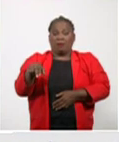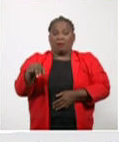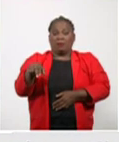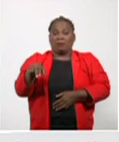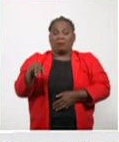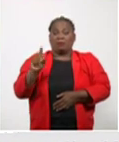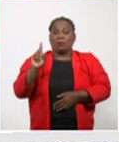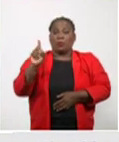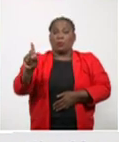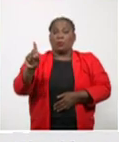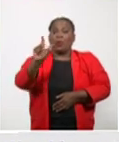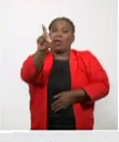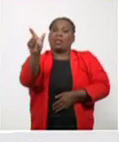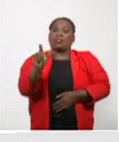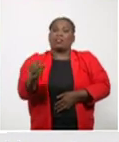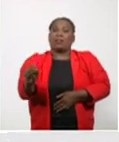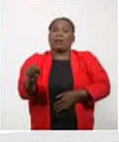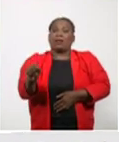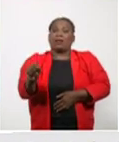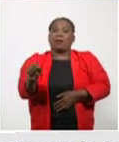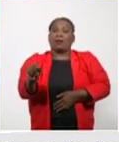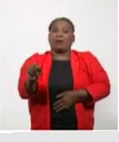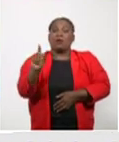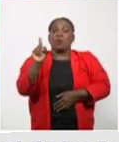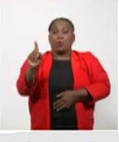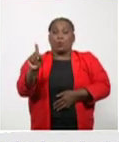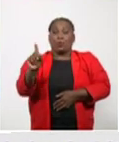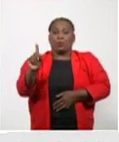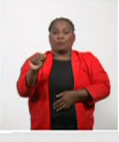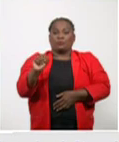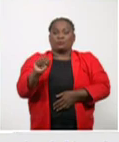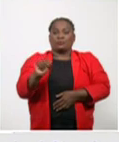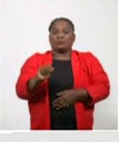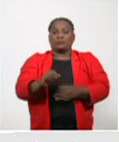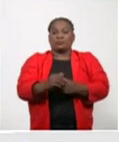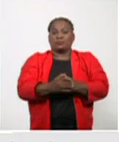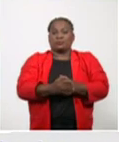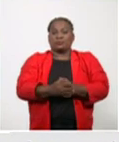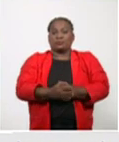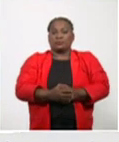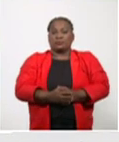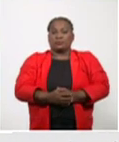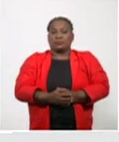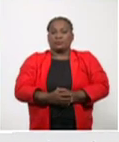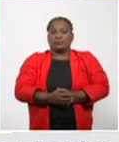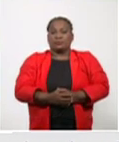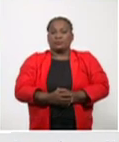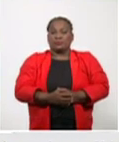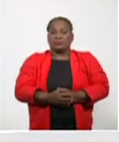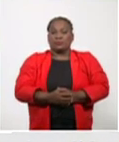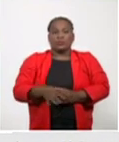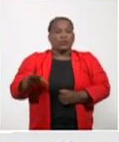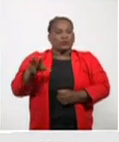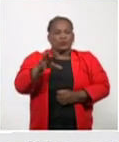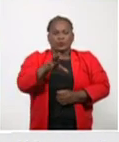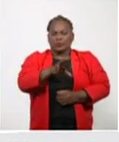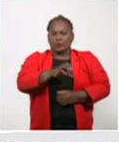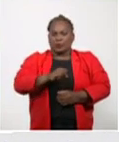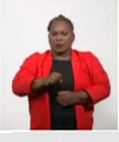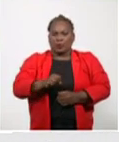de Italia, un italiano. Pudiéramos decir que todos casos